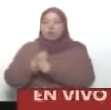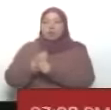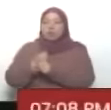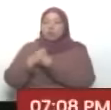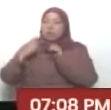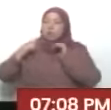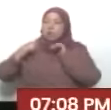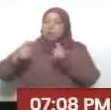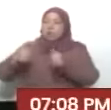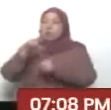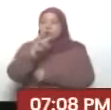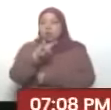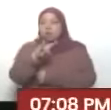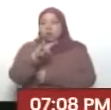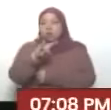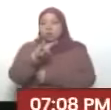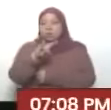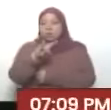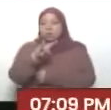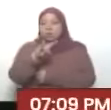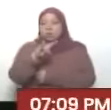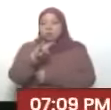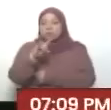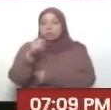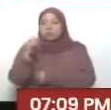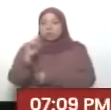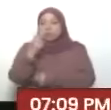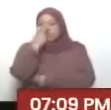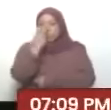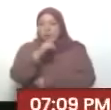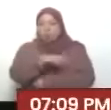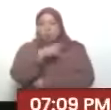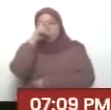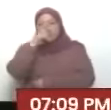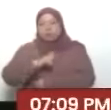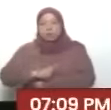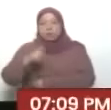Empezamos con el lunes, nos tocó ir al aniversario